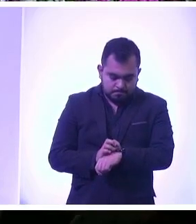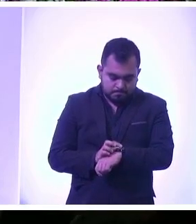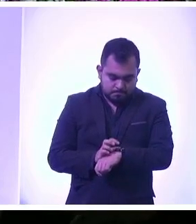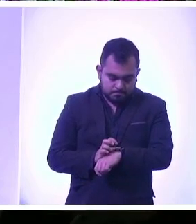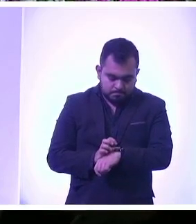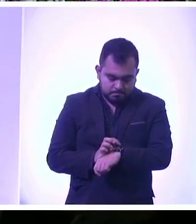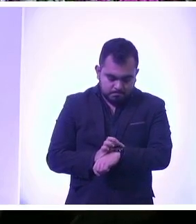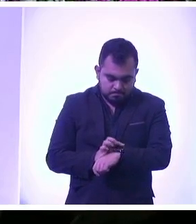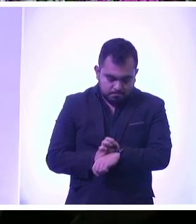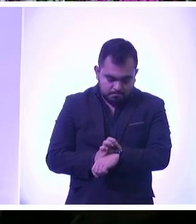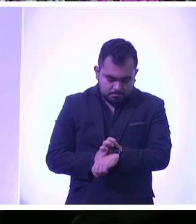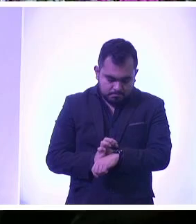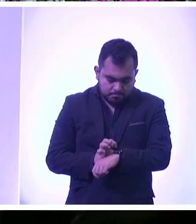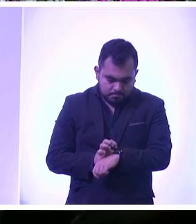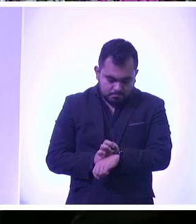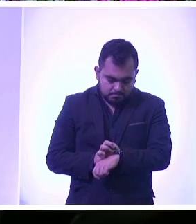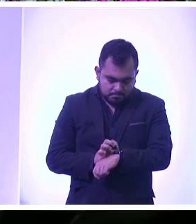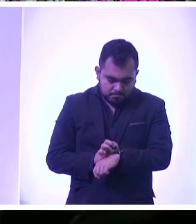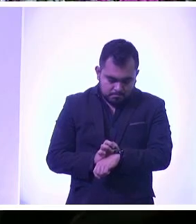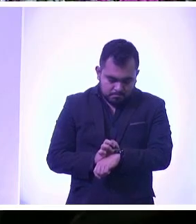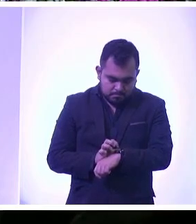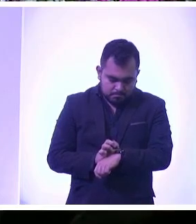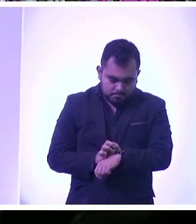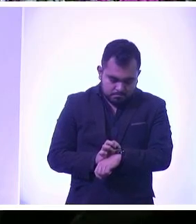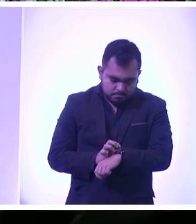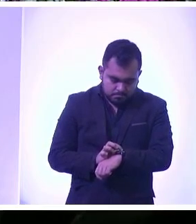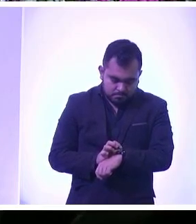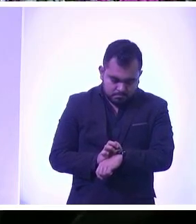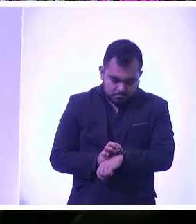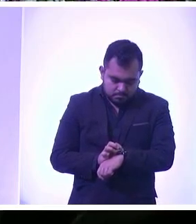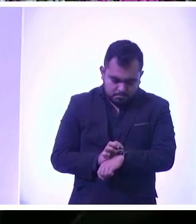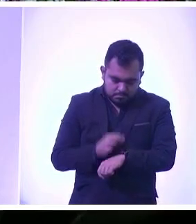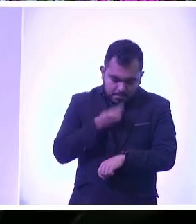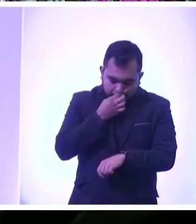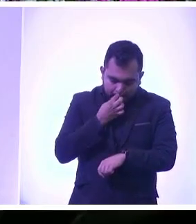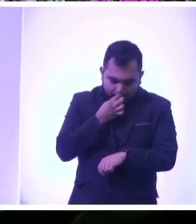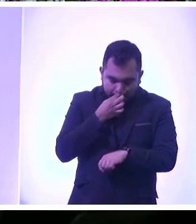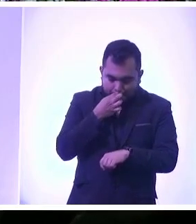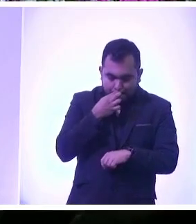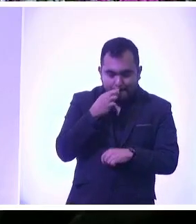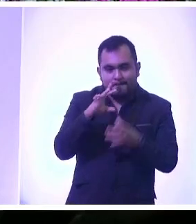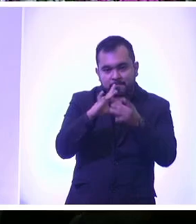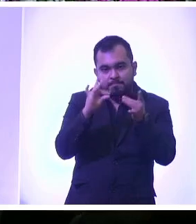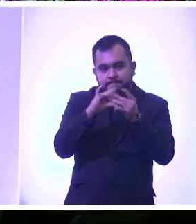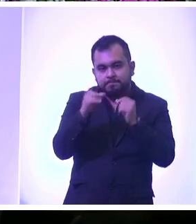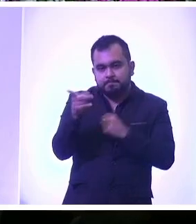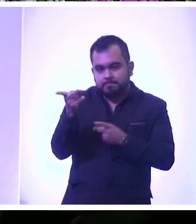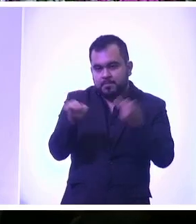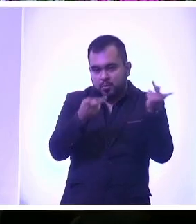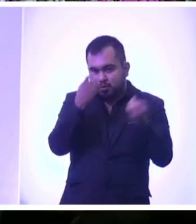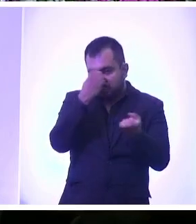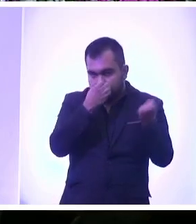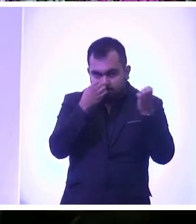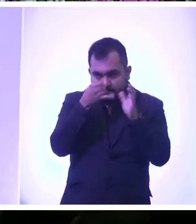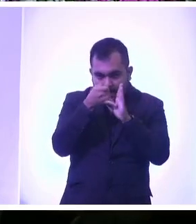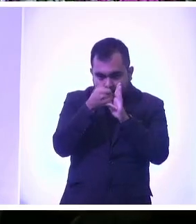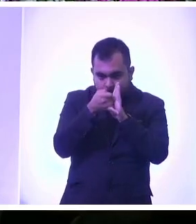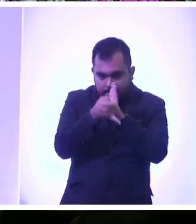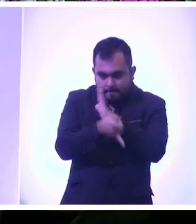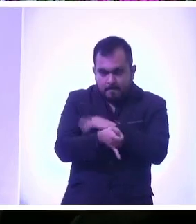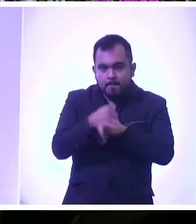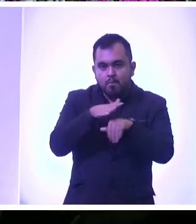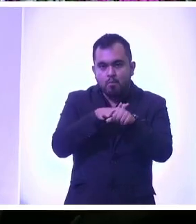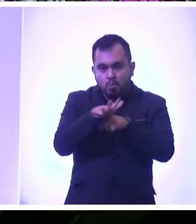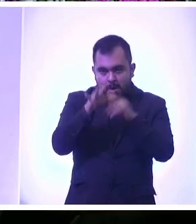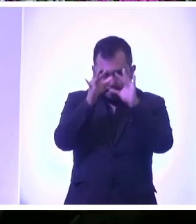logotipos eh Gracias creo que ahí en esa pregunta tendríamos que hacer un análisis un poquito más detallado de cuáles son los